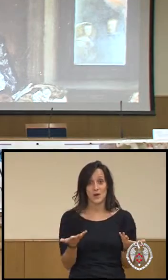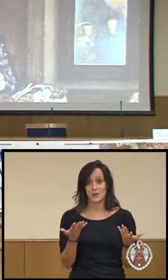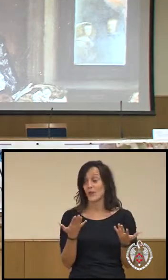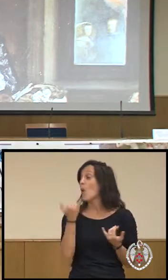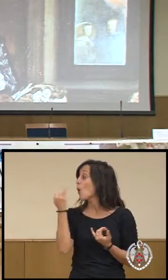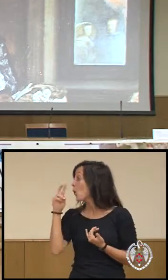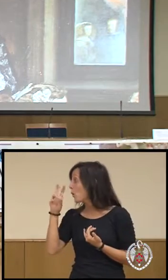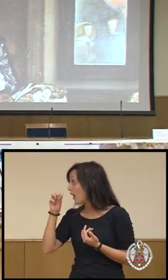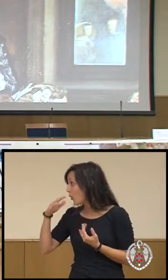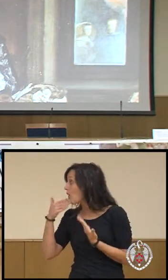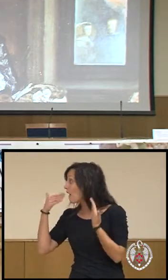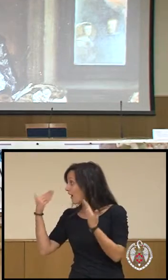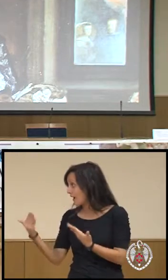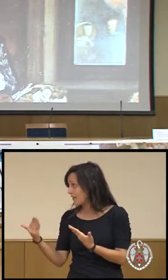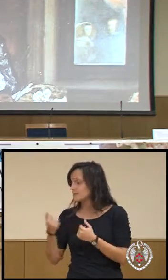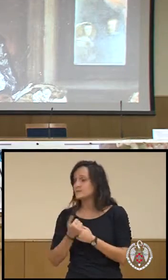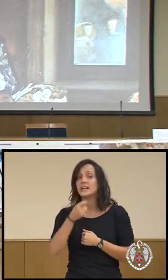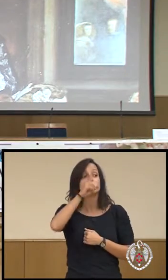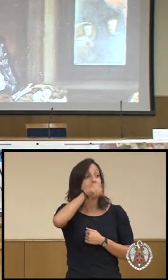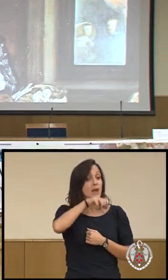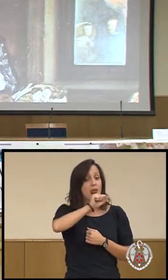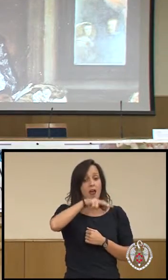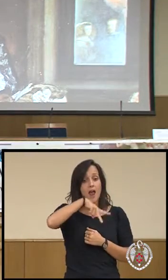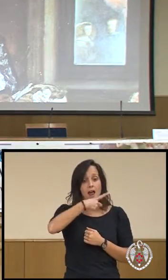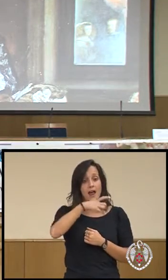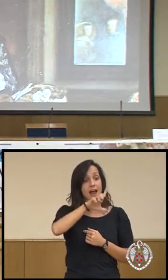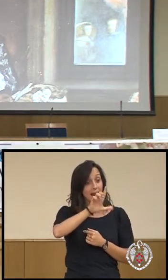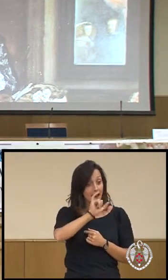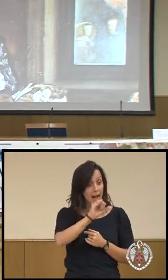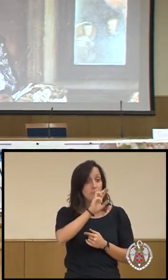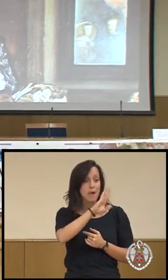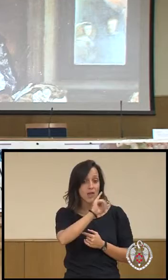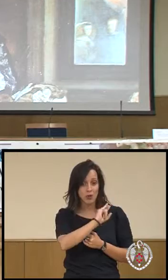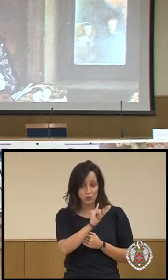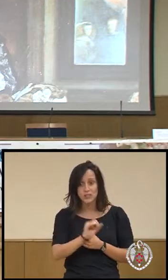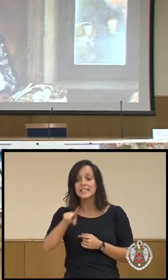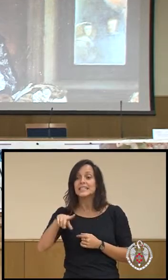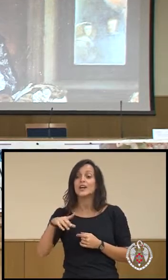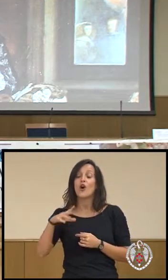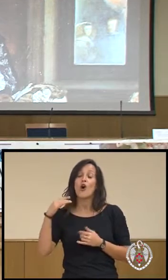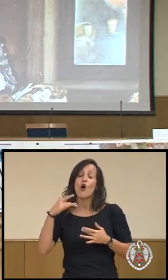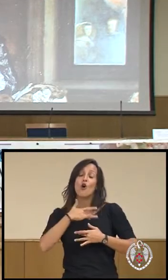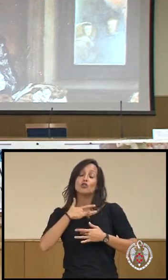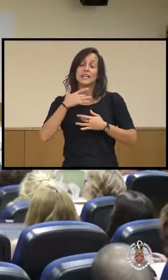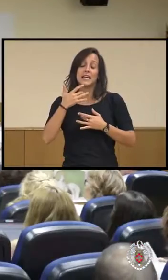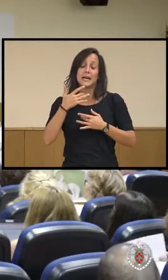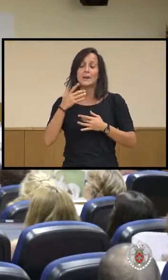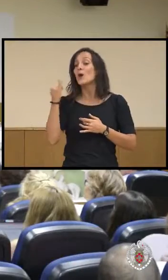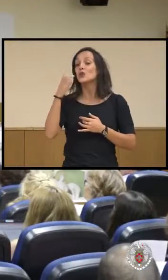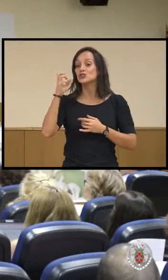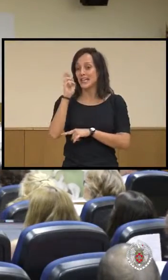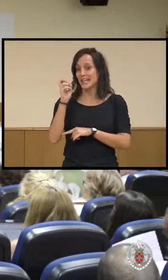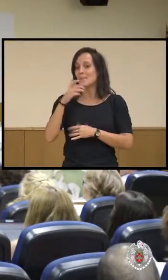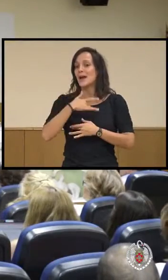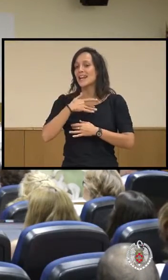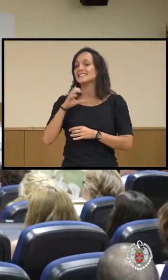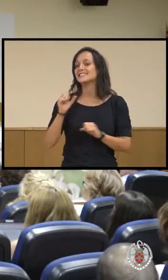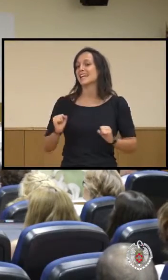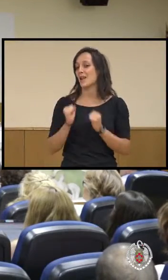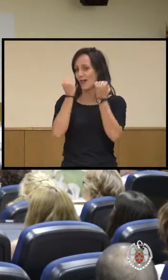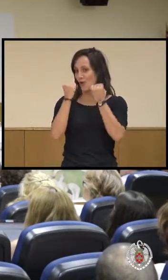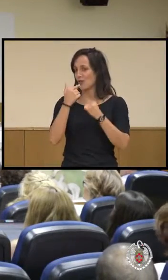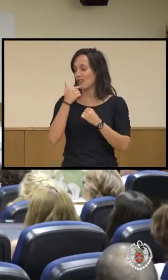Juanjo, gracias a Ángel Pazos y a José María Salvador por la invitación a este seminario y gracias especialmente a